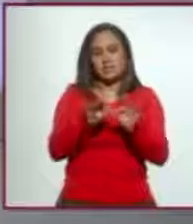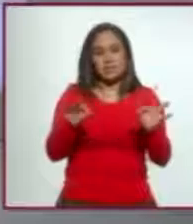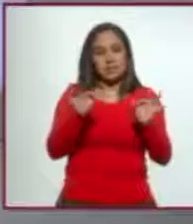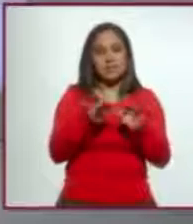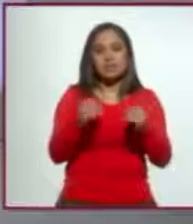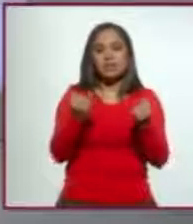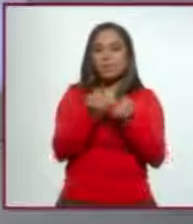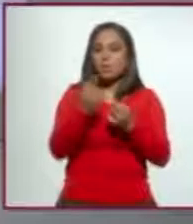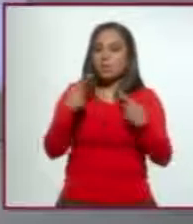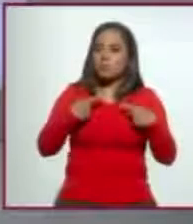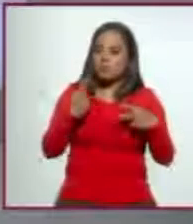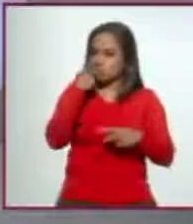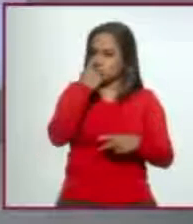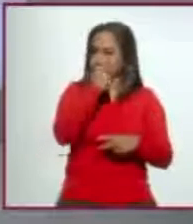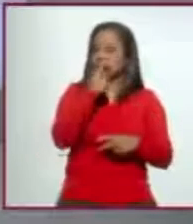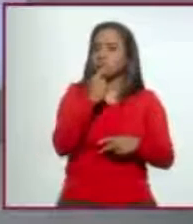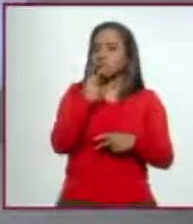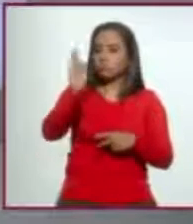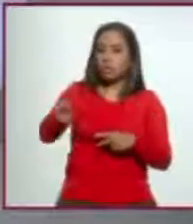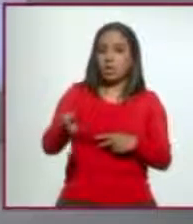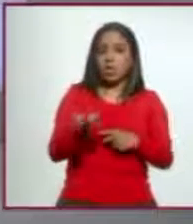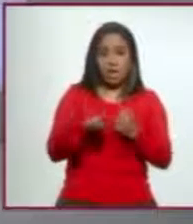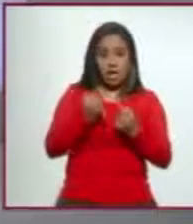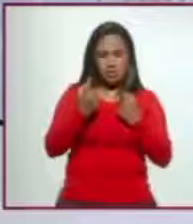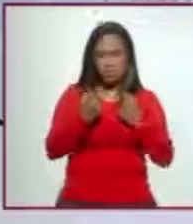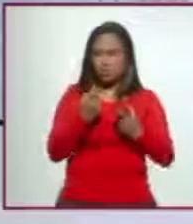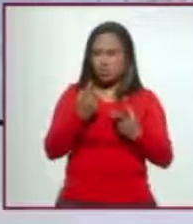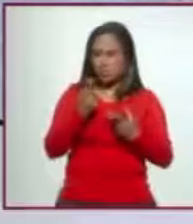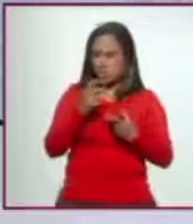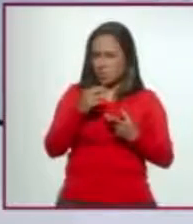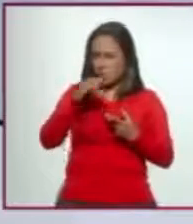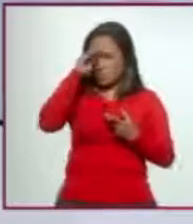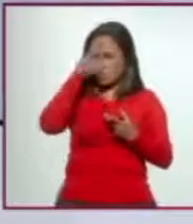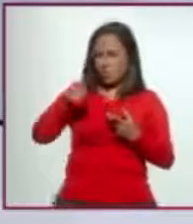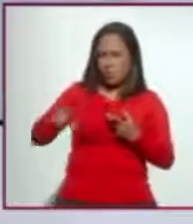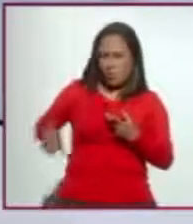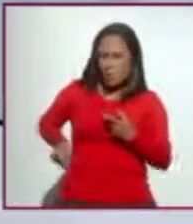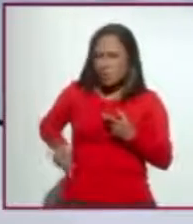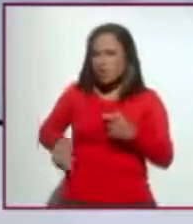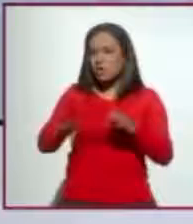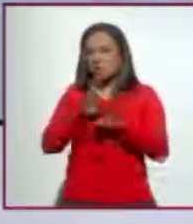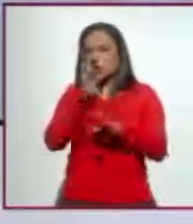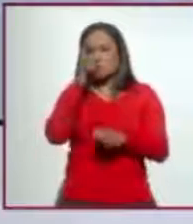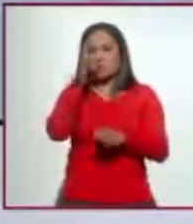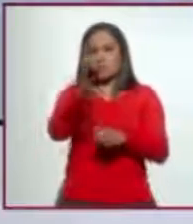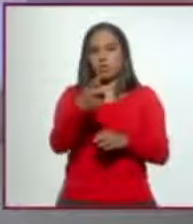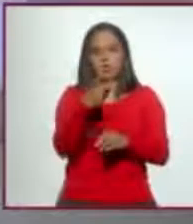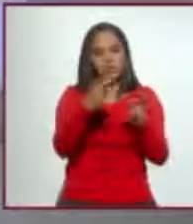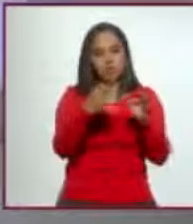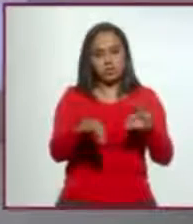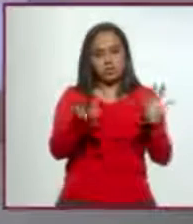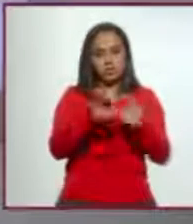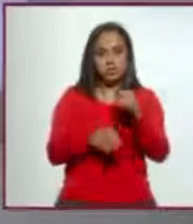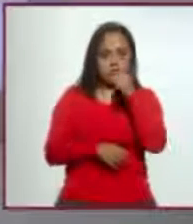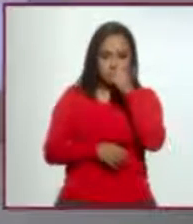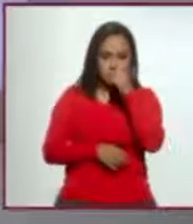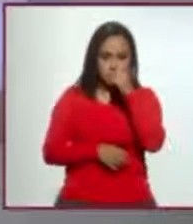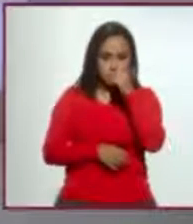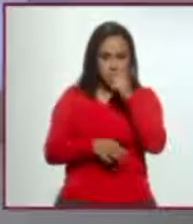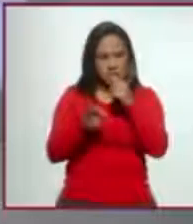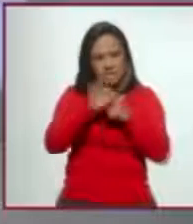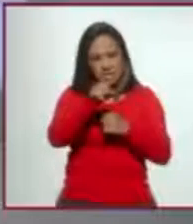son los niveles de aprobación, que también para muchos esta percepción de cómo se ve un gobierno y hacia dónde va son fundamentales. Si lo ves en